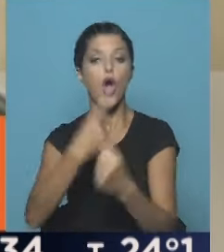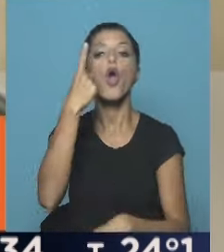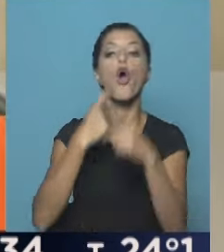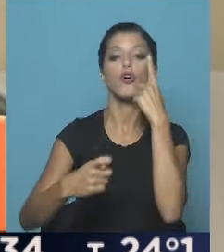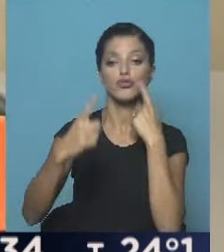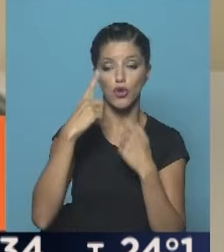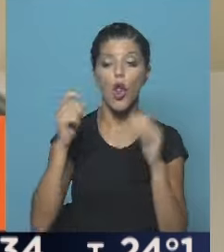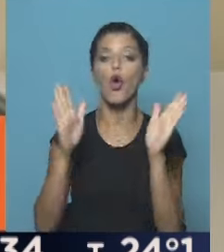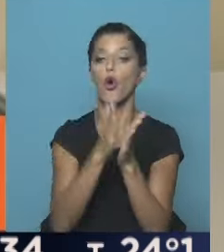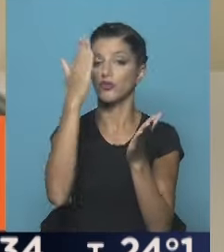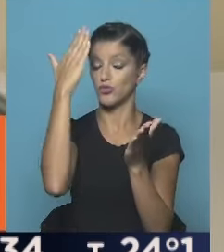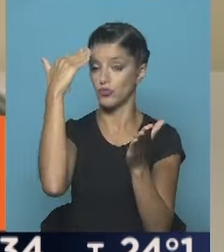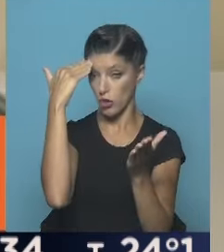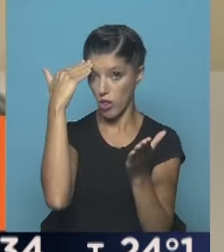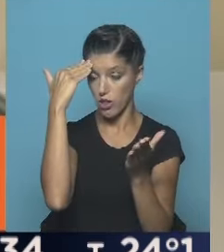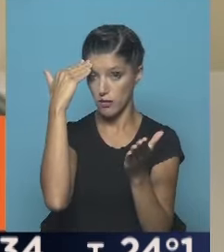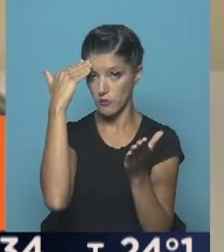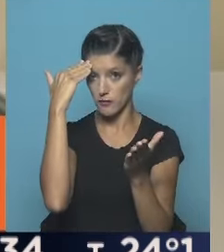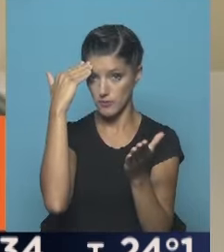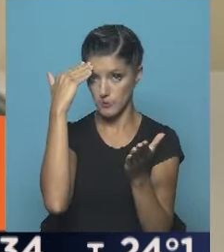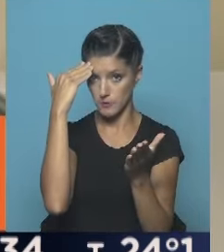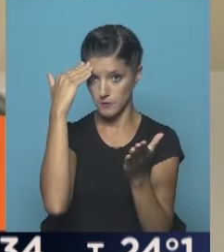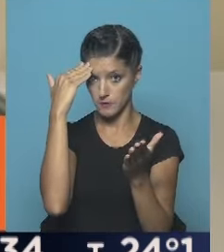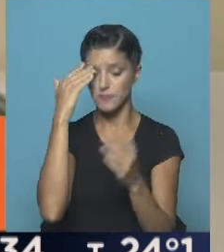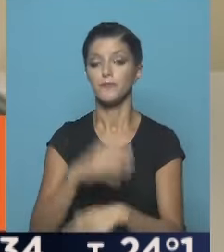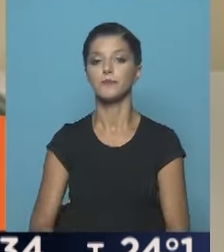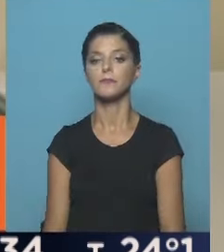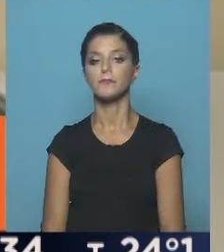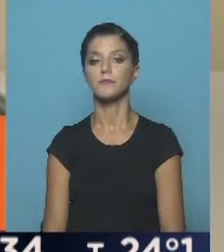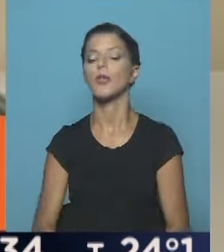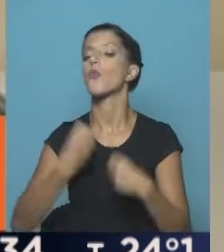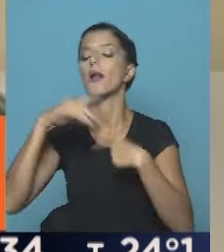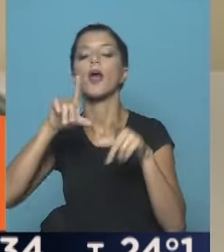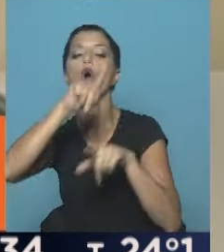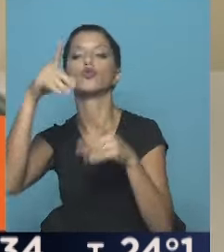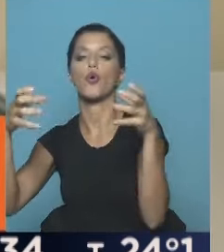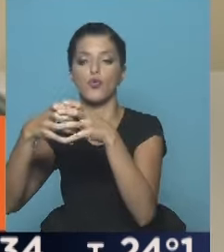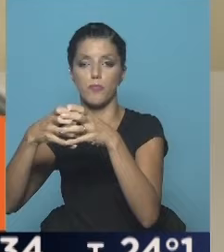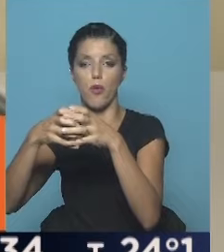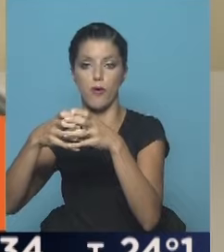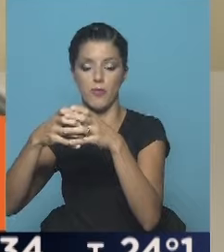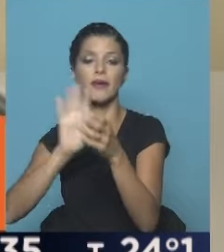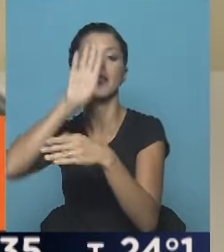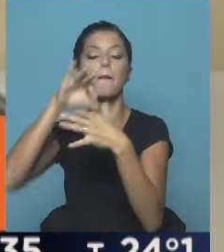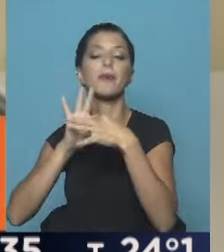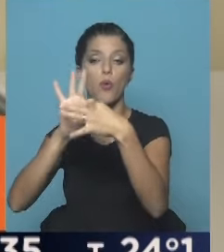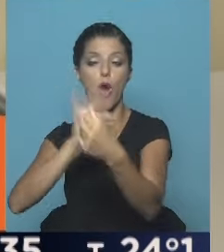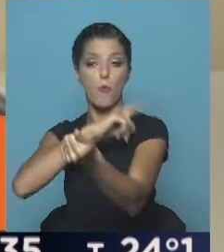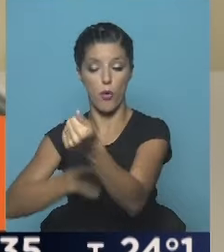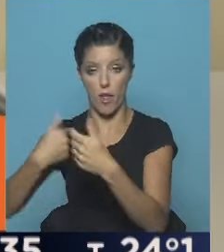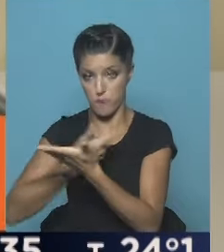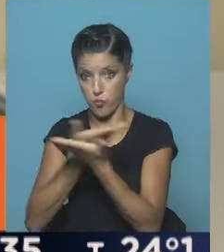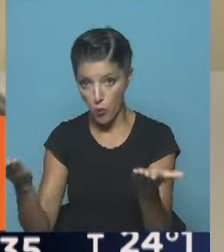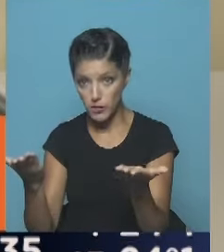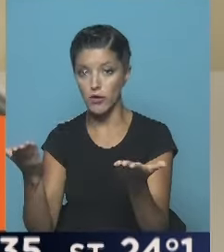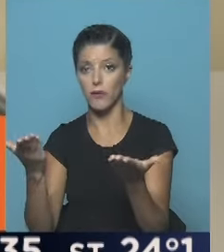la constitucionalidad de los actos emanados de cualquier órgano del poder público nacional que coliden con